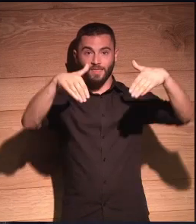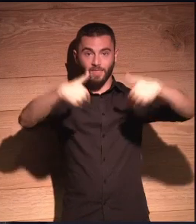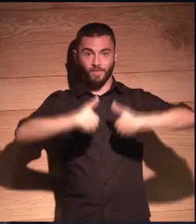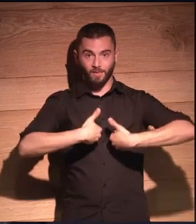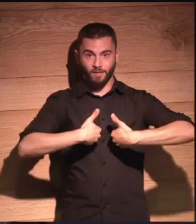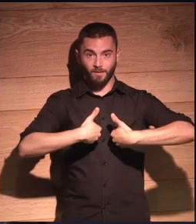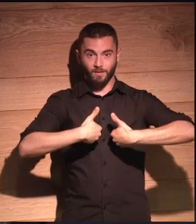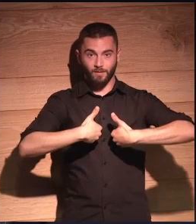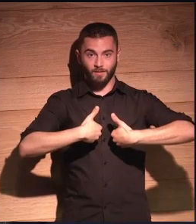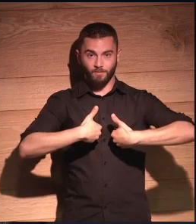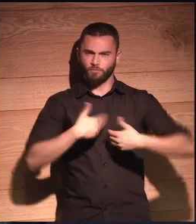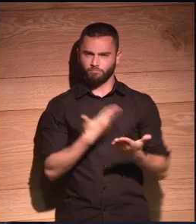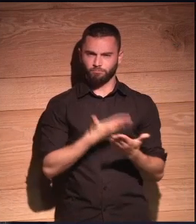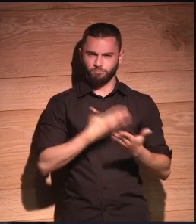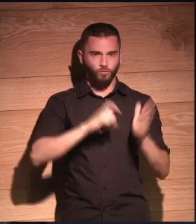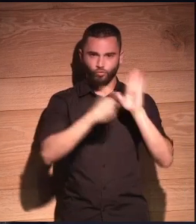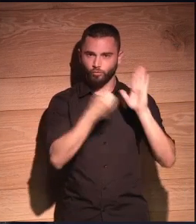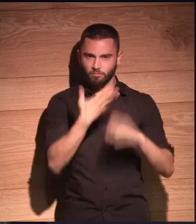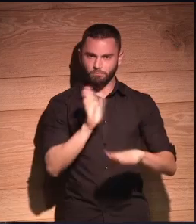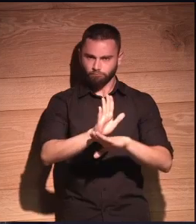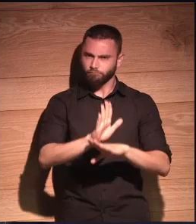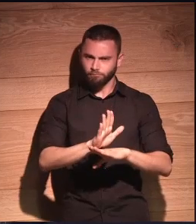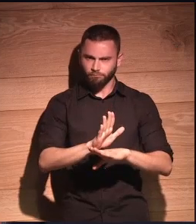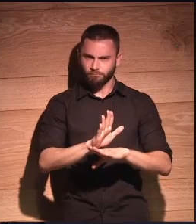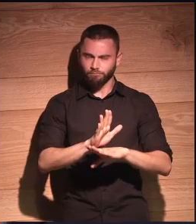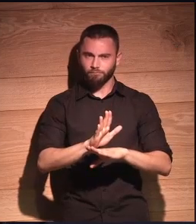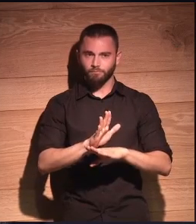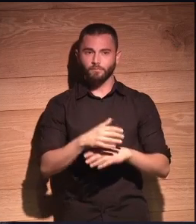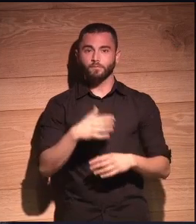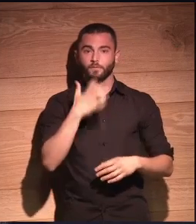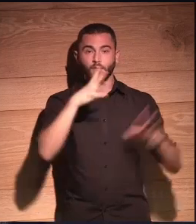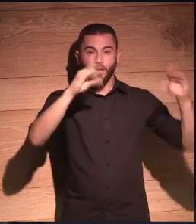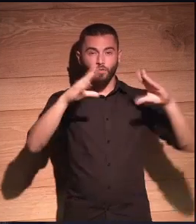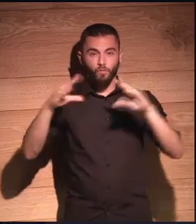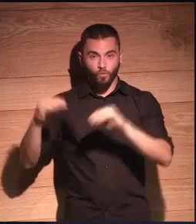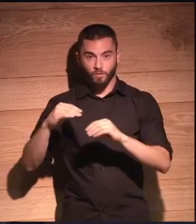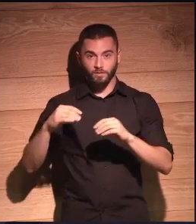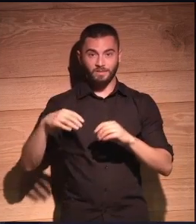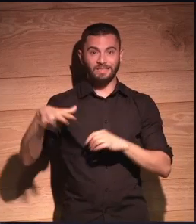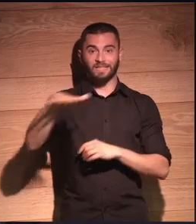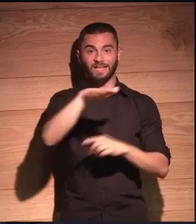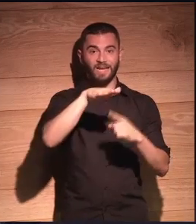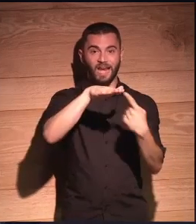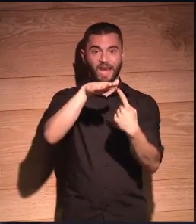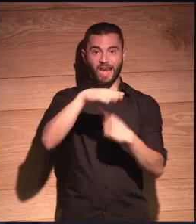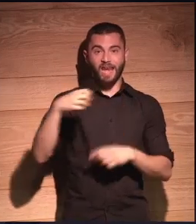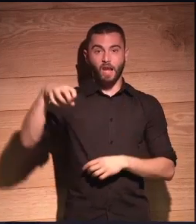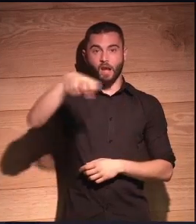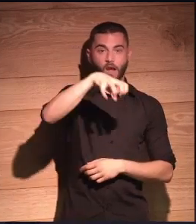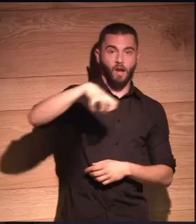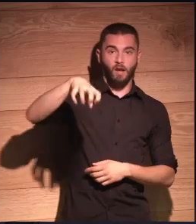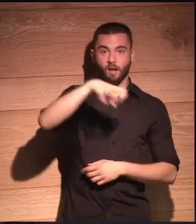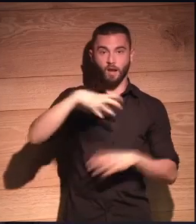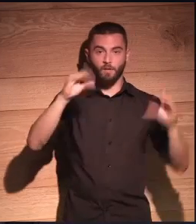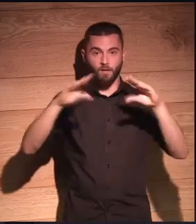que refleja muy bien todo eso, cuando tienen que apagar todas las luces en la nave, todos los sistemas de energía, porque tienen que conservar